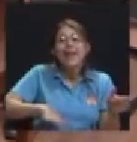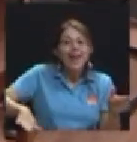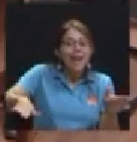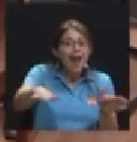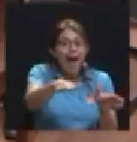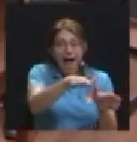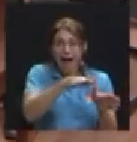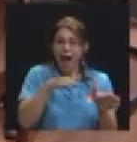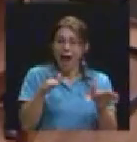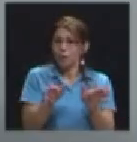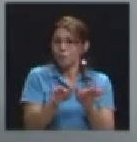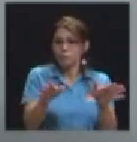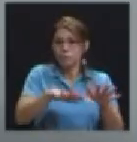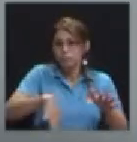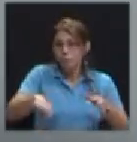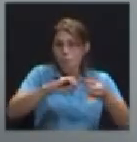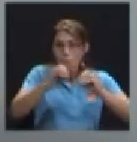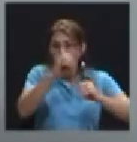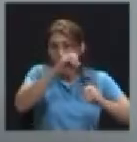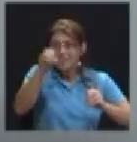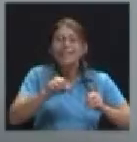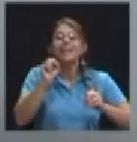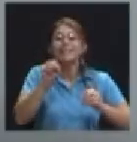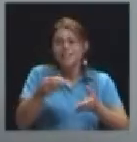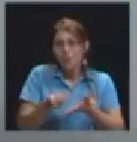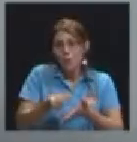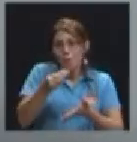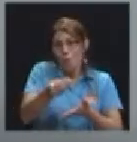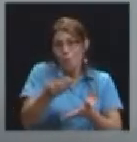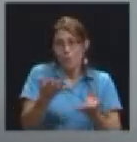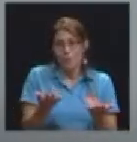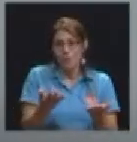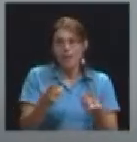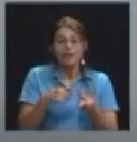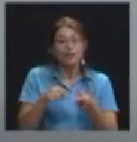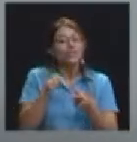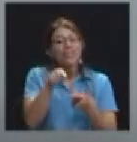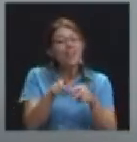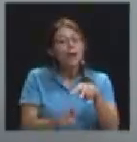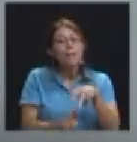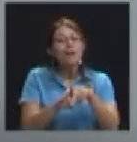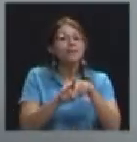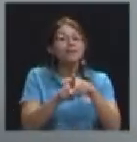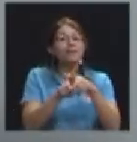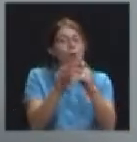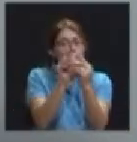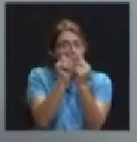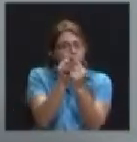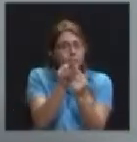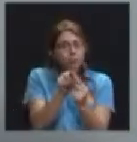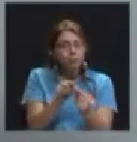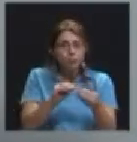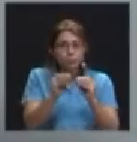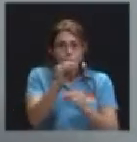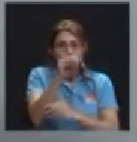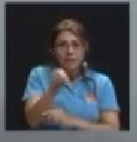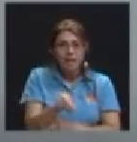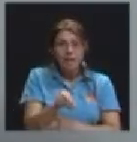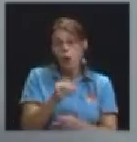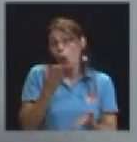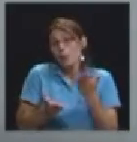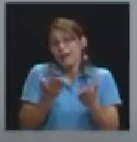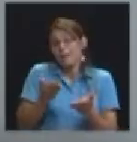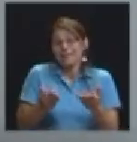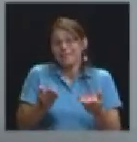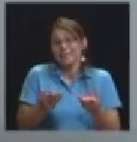que en principio habría en una familia típica. O al revés, podría ser la pregunta, ¿y por qué tantos vegetales? Yo no como tan...